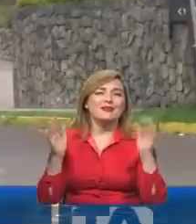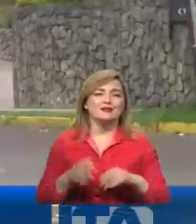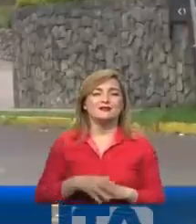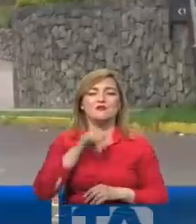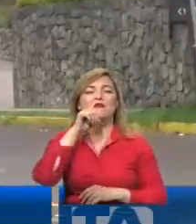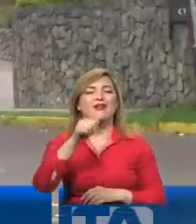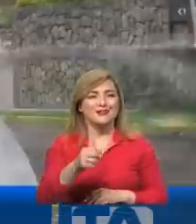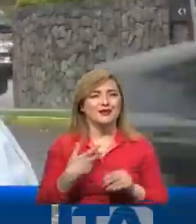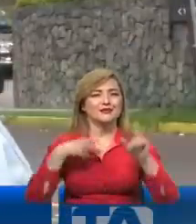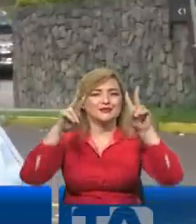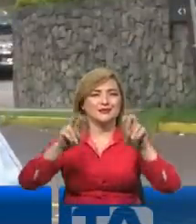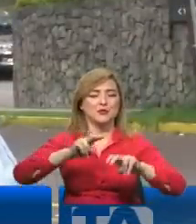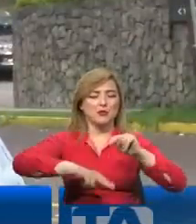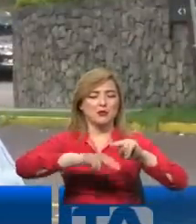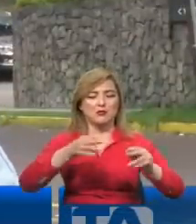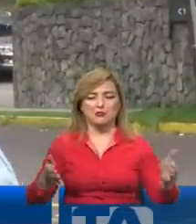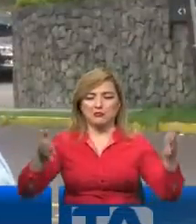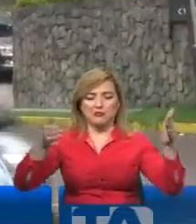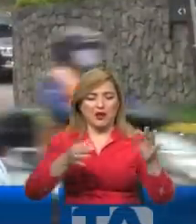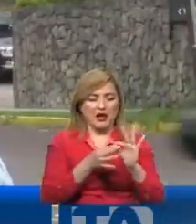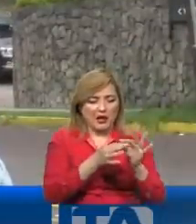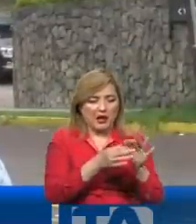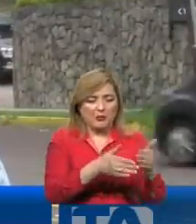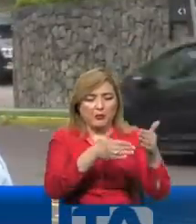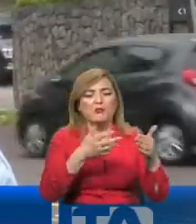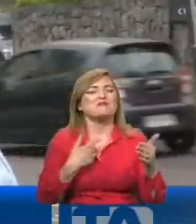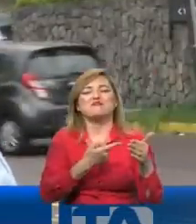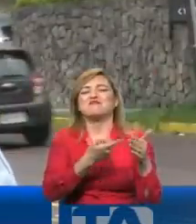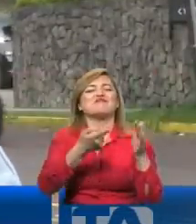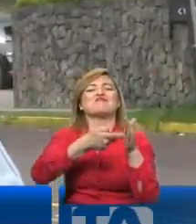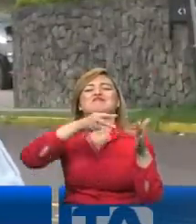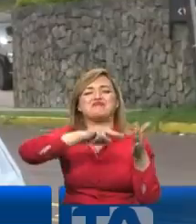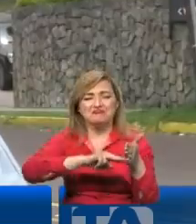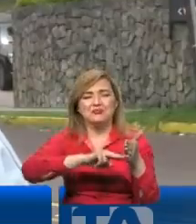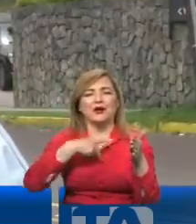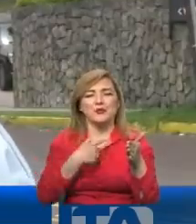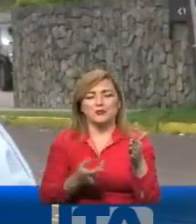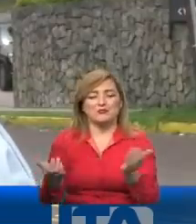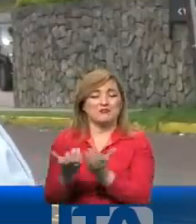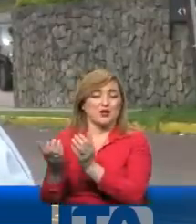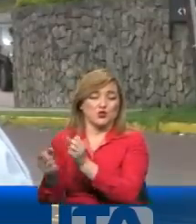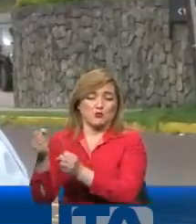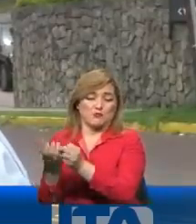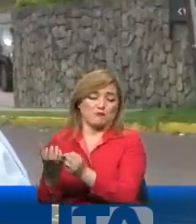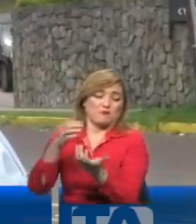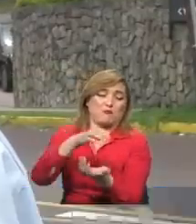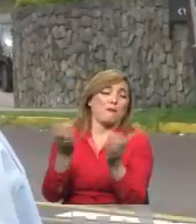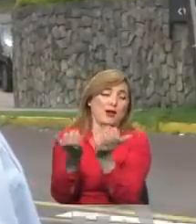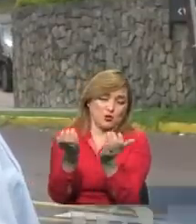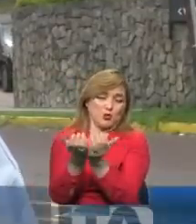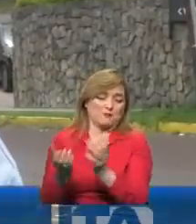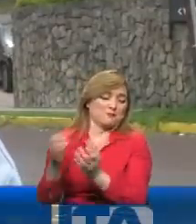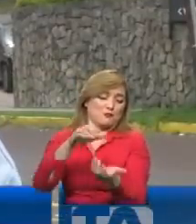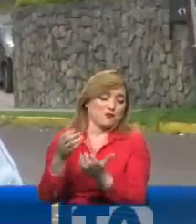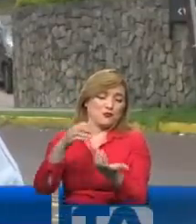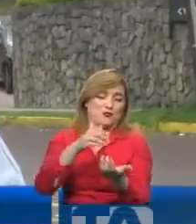completar todo el tema de la geomembrana. Ojalá esto esté bien hecho durante todo el proceso que se ha realizado. Falta el tema de poner las